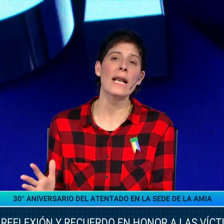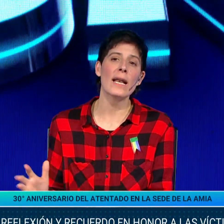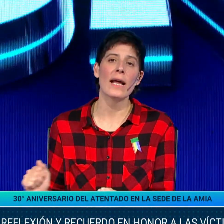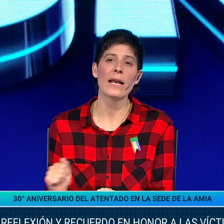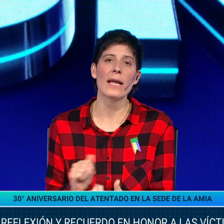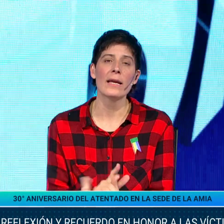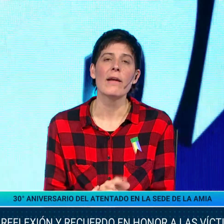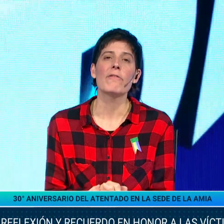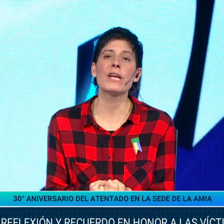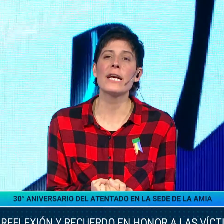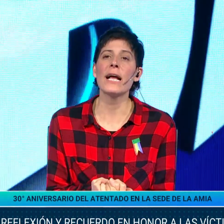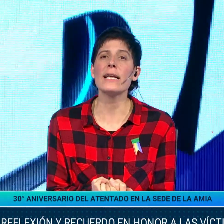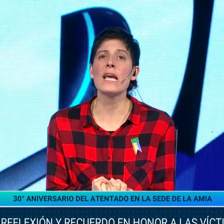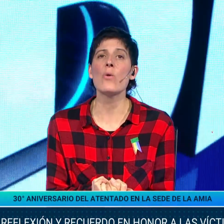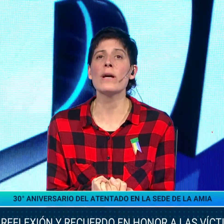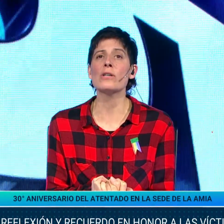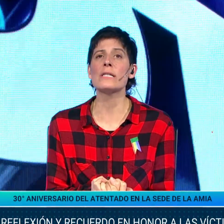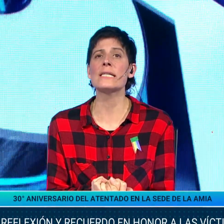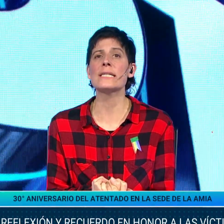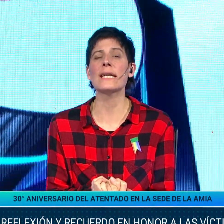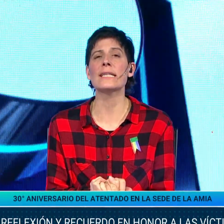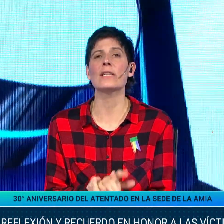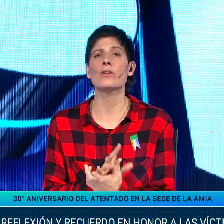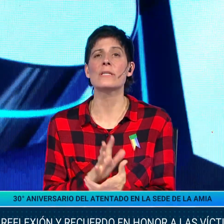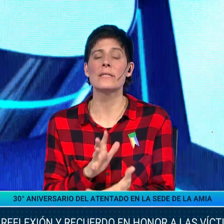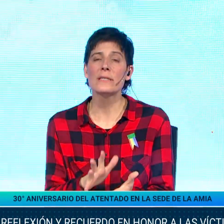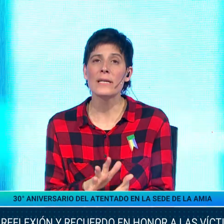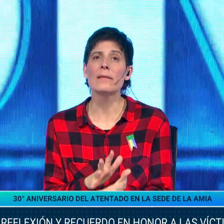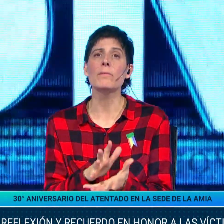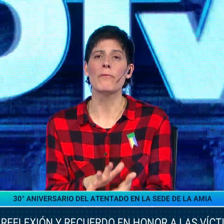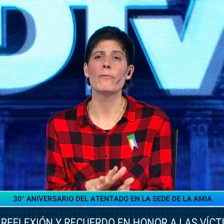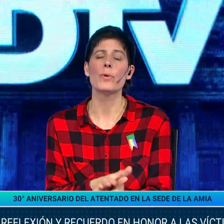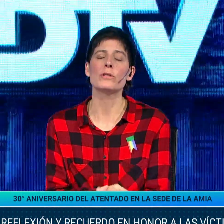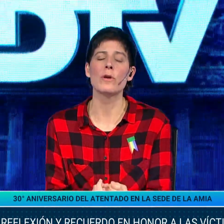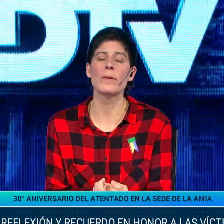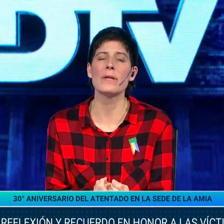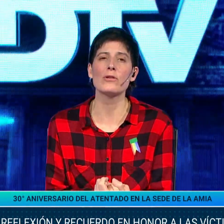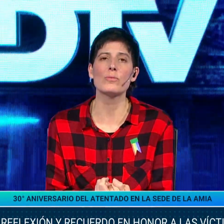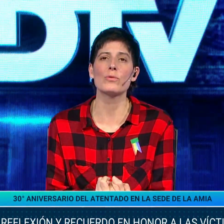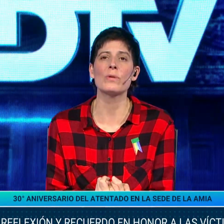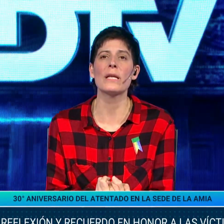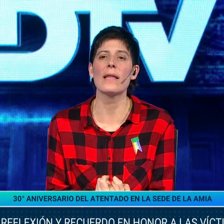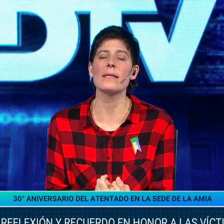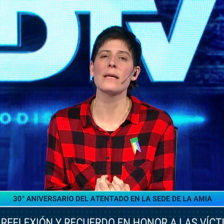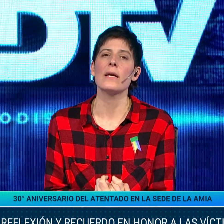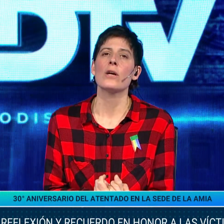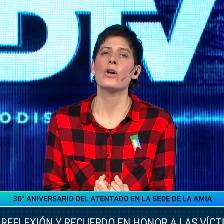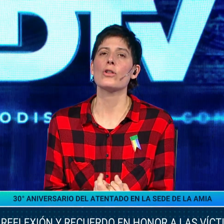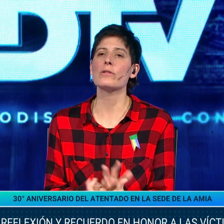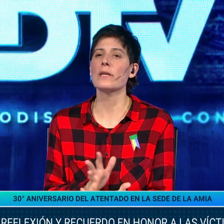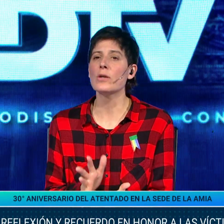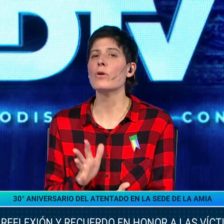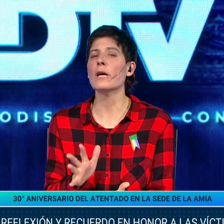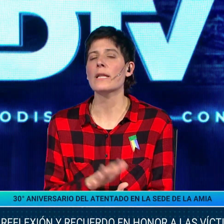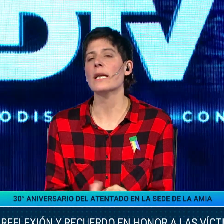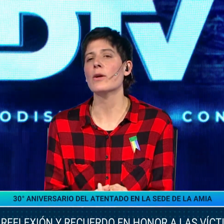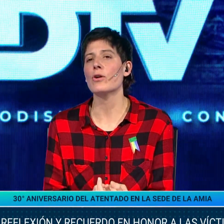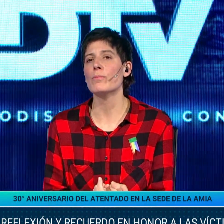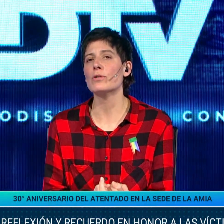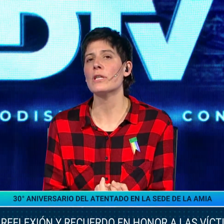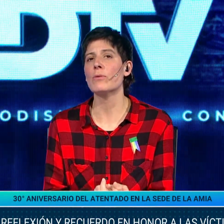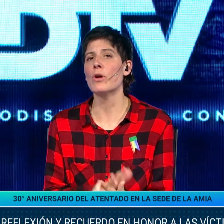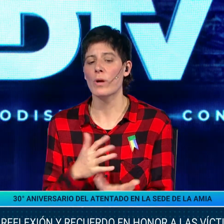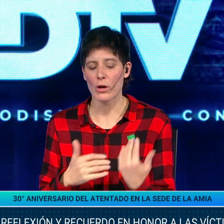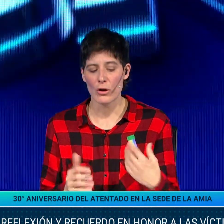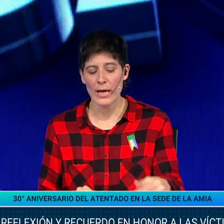aspectos generales la ley fiscal, y luego sí se trató de insistir positivamente en 2 oportunidades con 2 artículos que tienen que